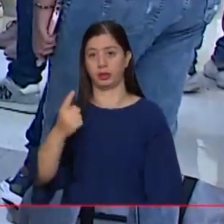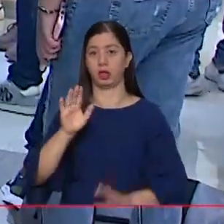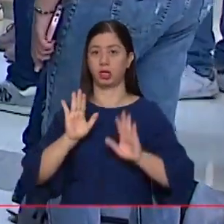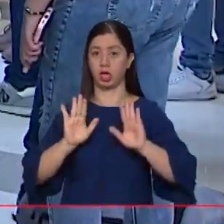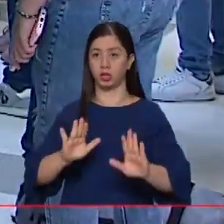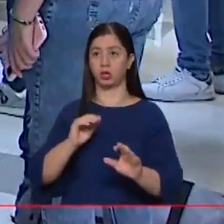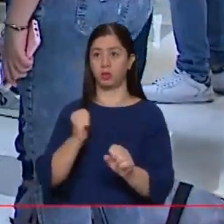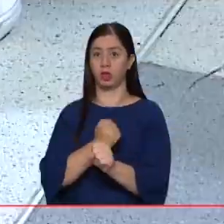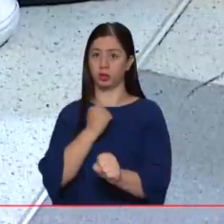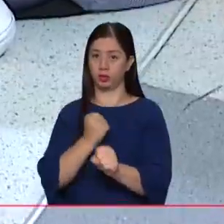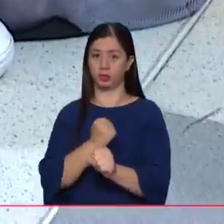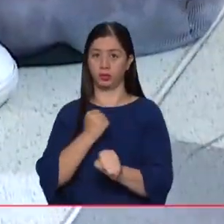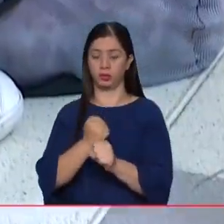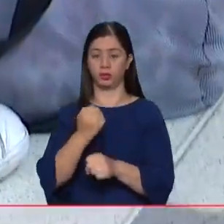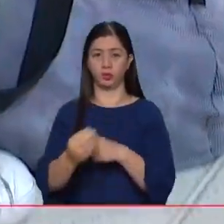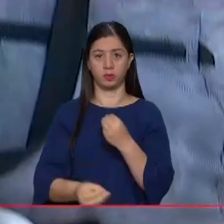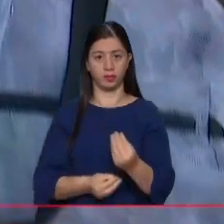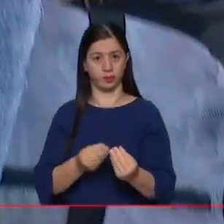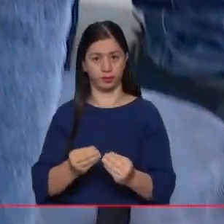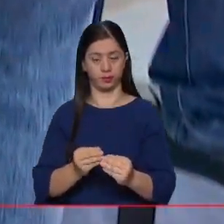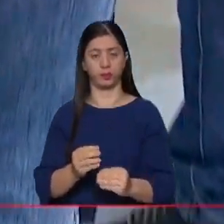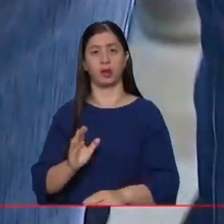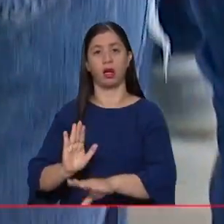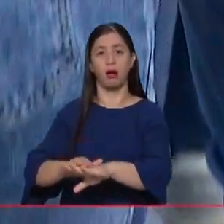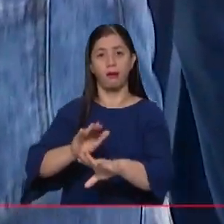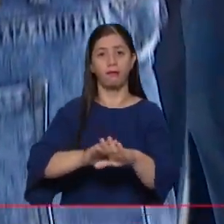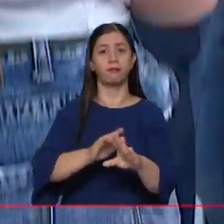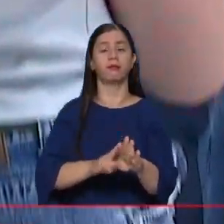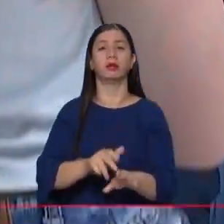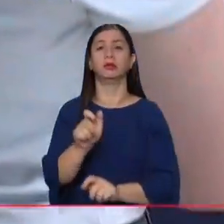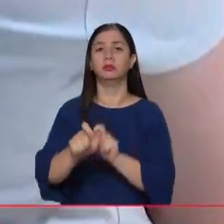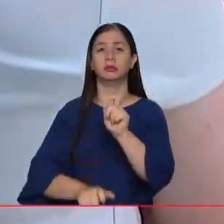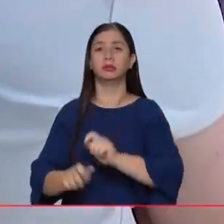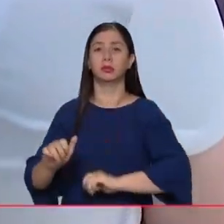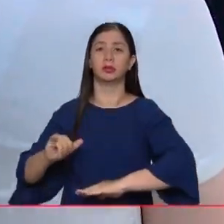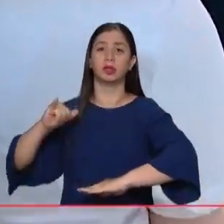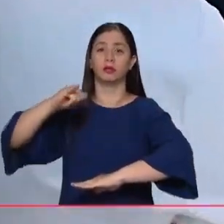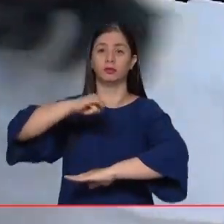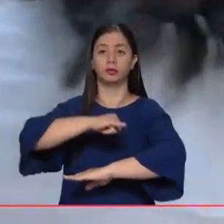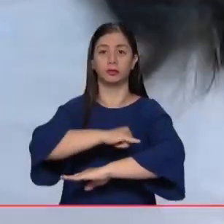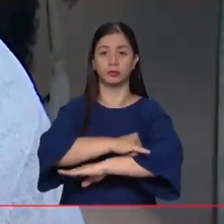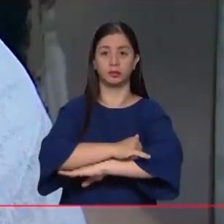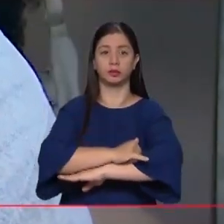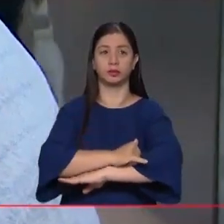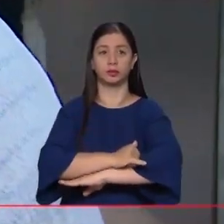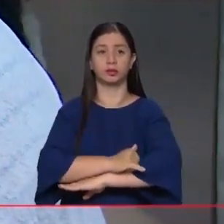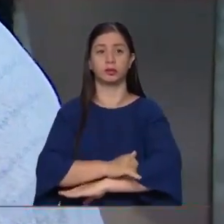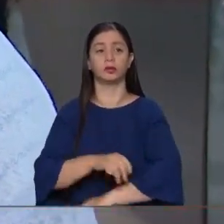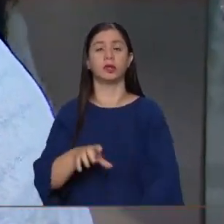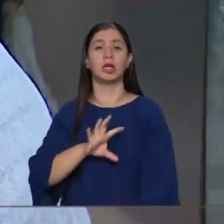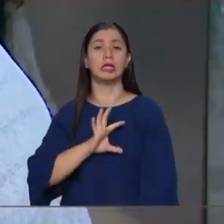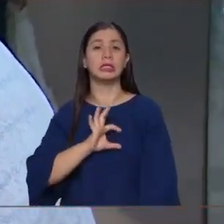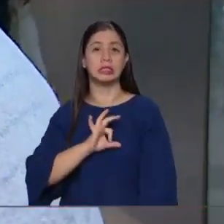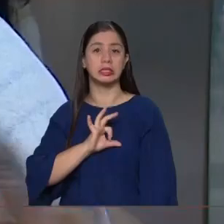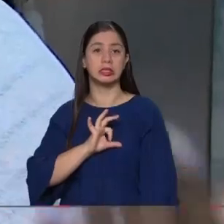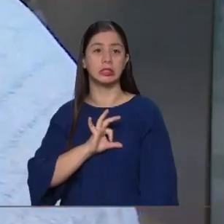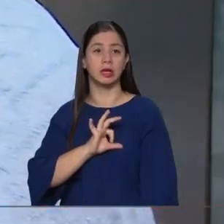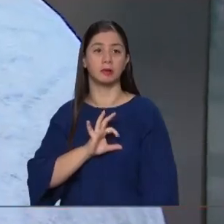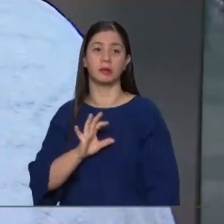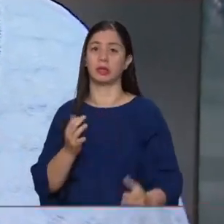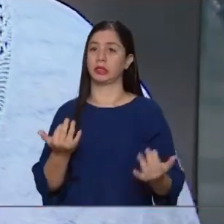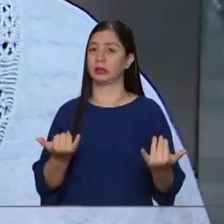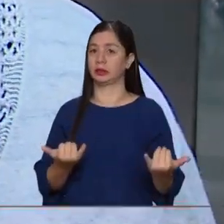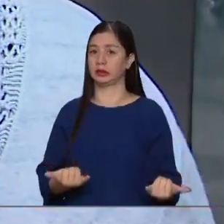operaciones, notificado a través de un comunicado a los pasajeros y agencias de viaje. Lo teníamos para el sábado, pero ya no